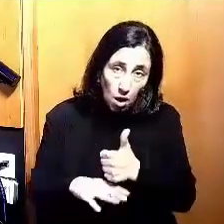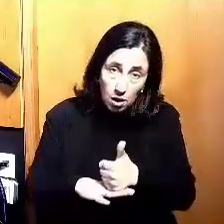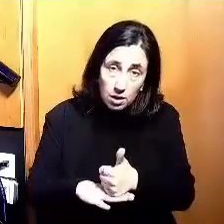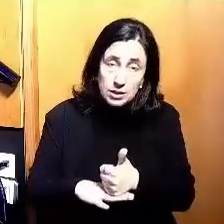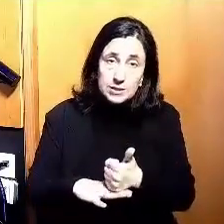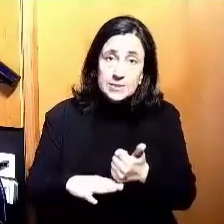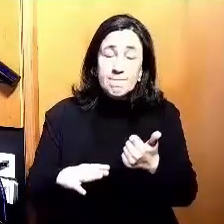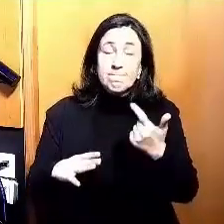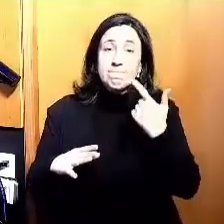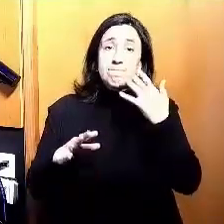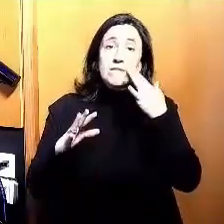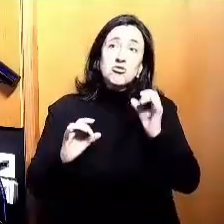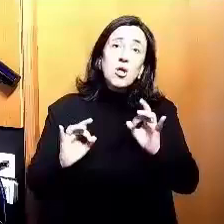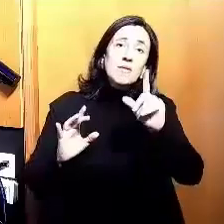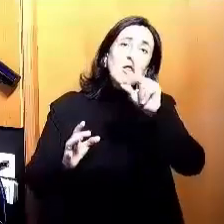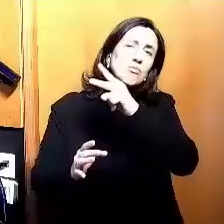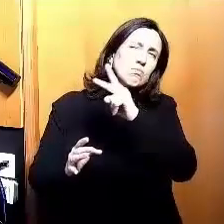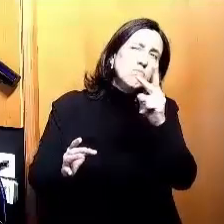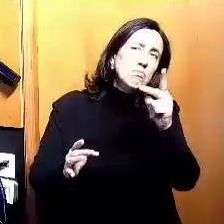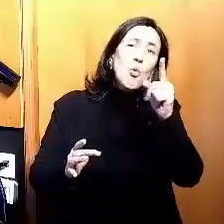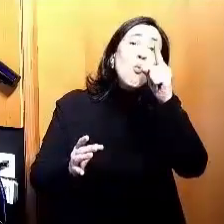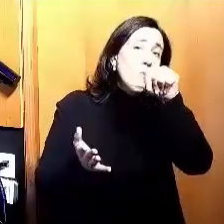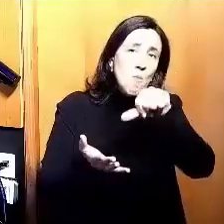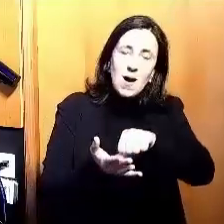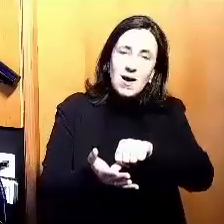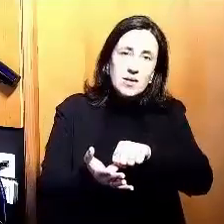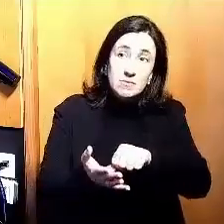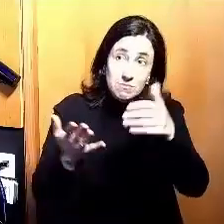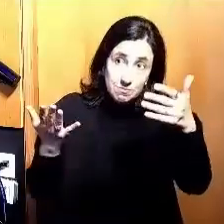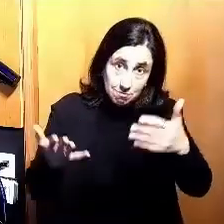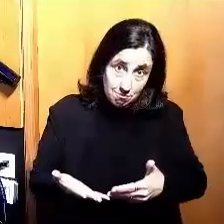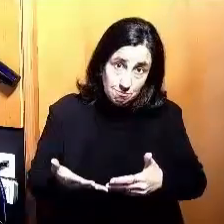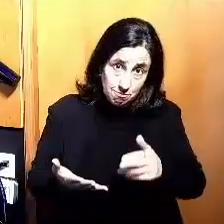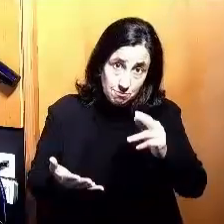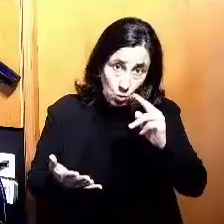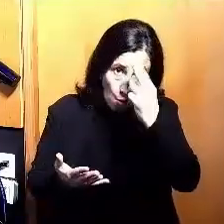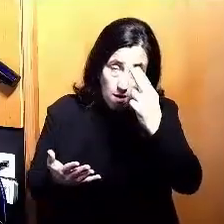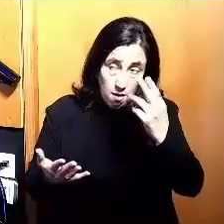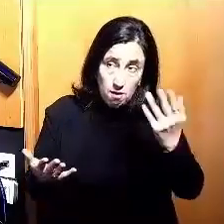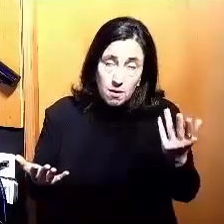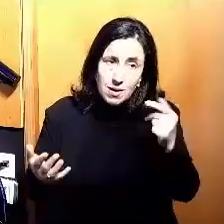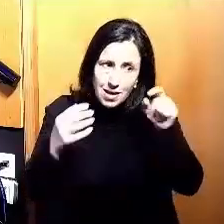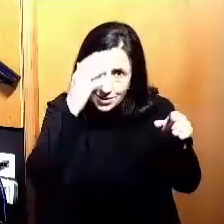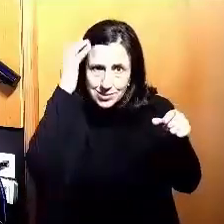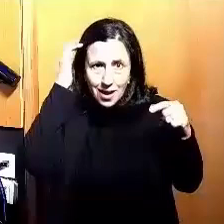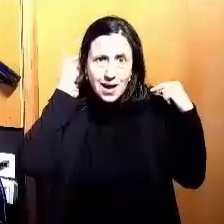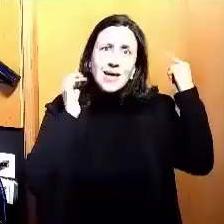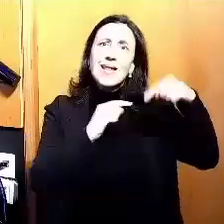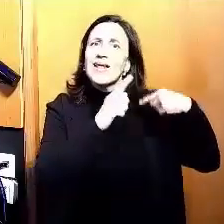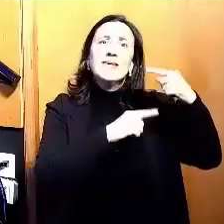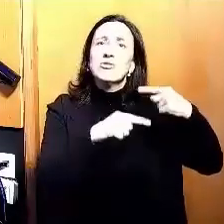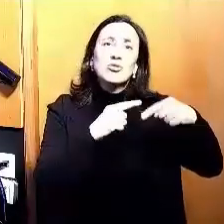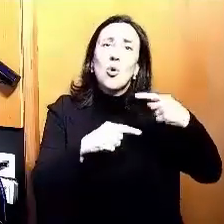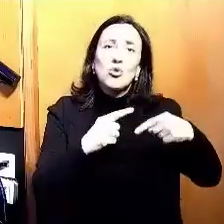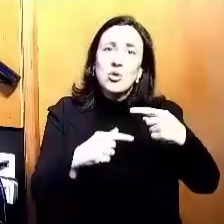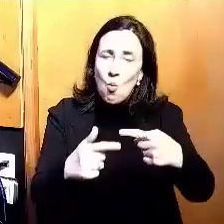y solo, yo diría, un par de países, si no uno, en el que estamos, donde esa generación continúa